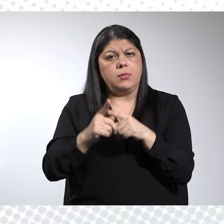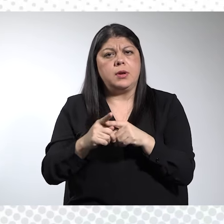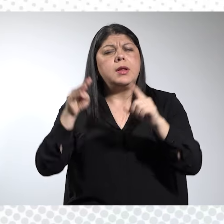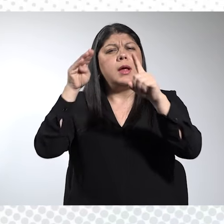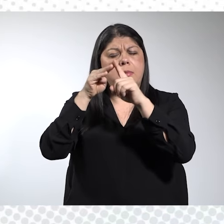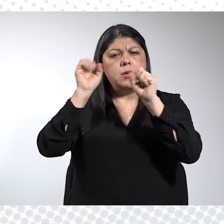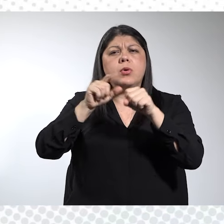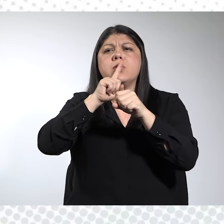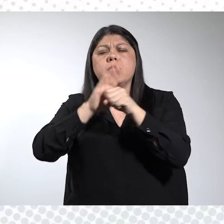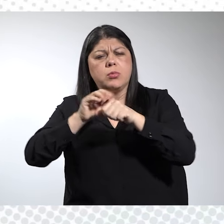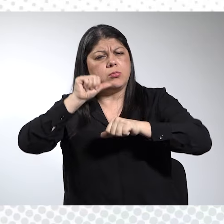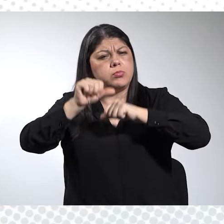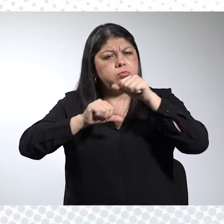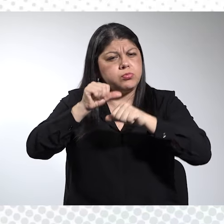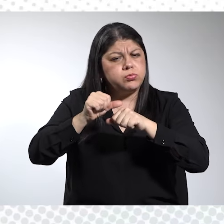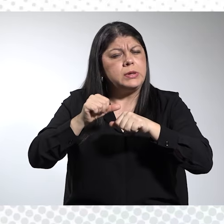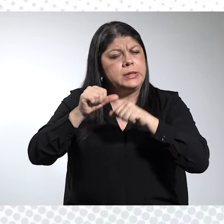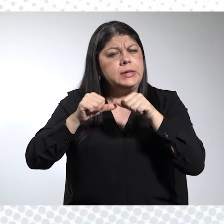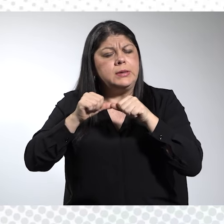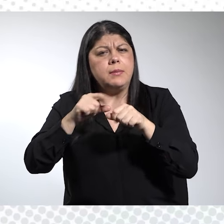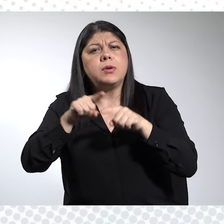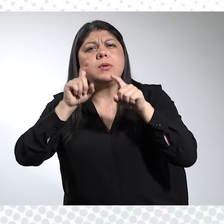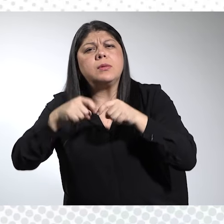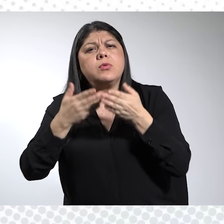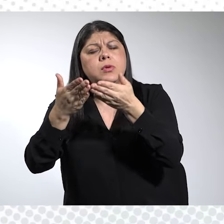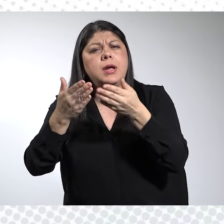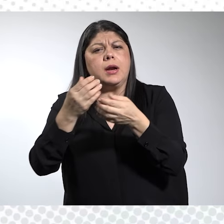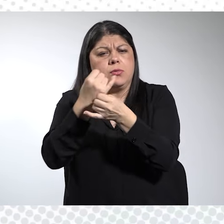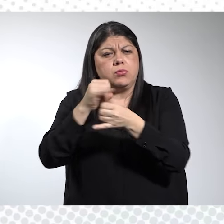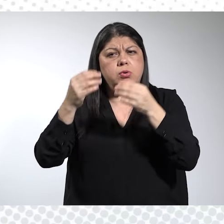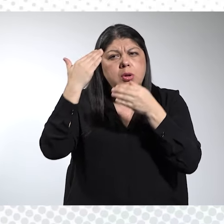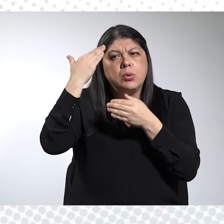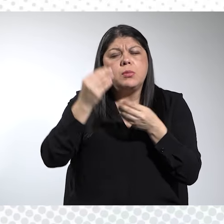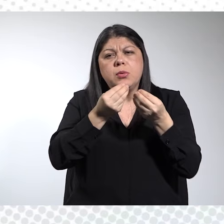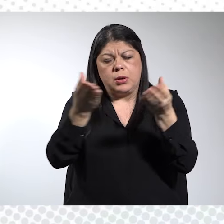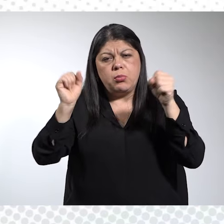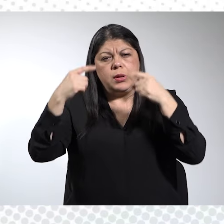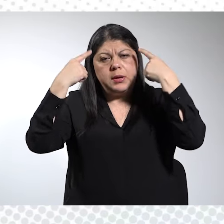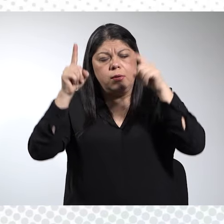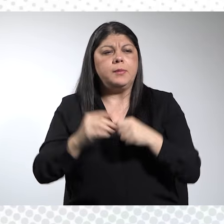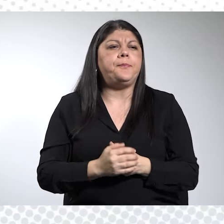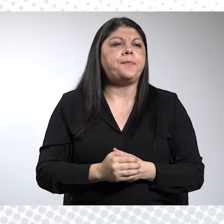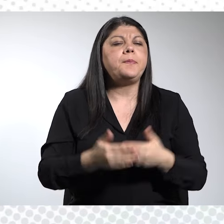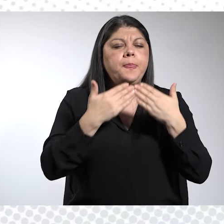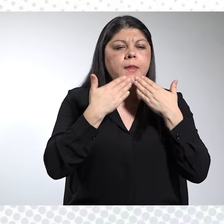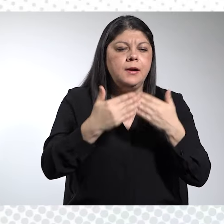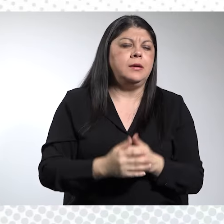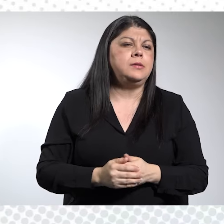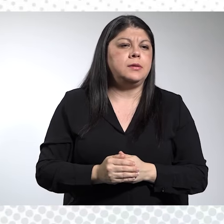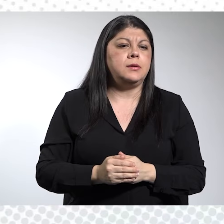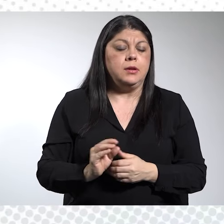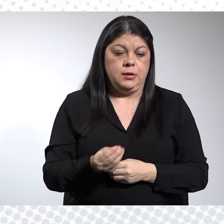oportunidad. Esas metas se cumplen con constancia, con persistencia, pero hay que darles la dotación del conocimiento necesario para que lo hagan. Muchas